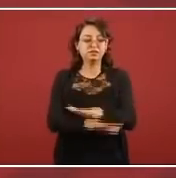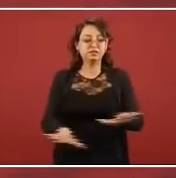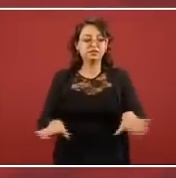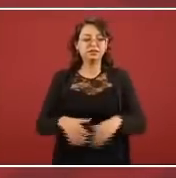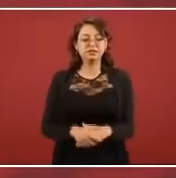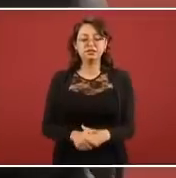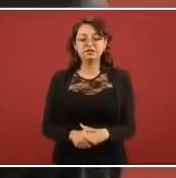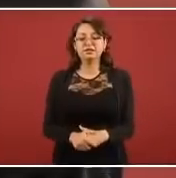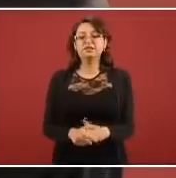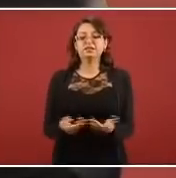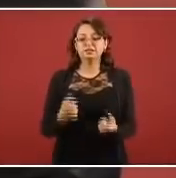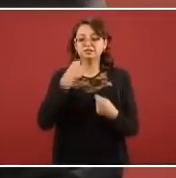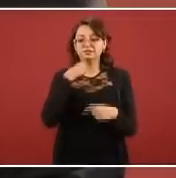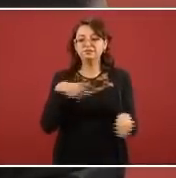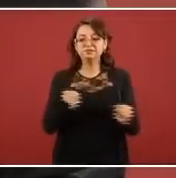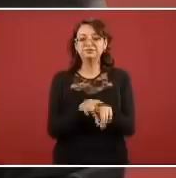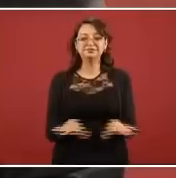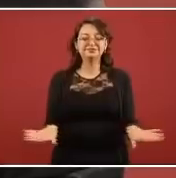Este es otro cambio.